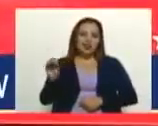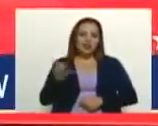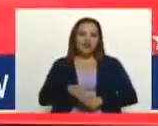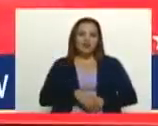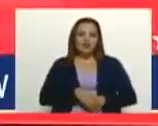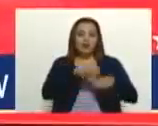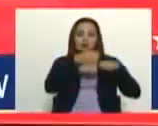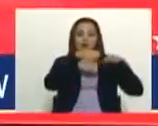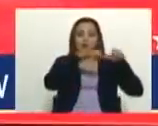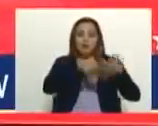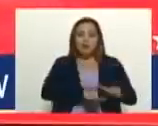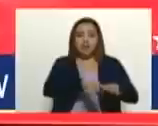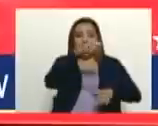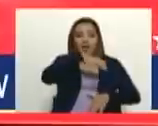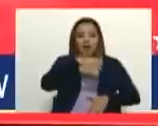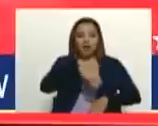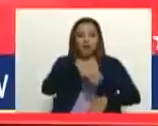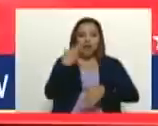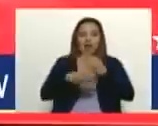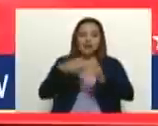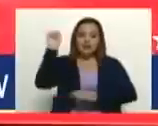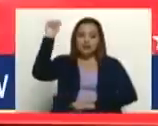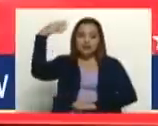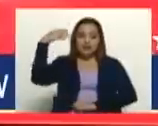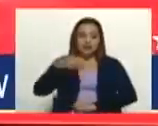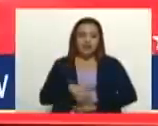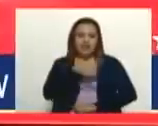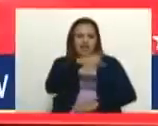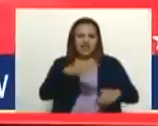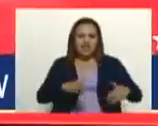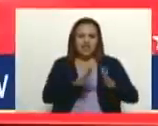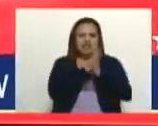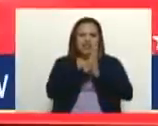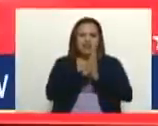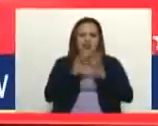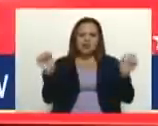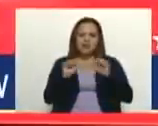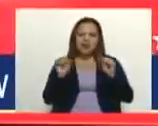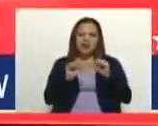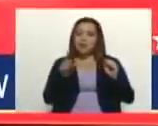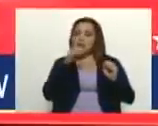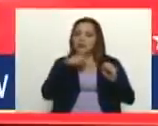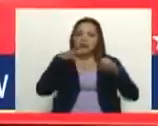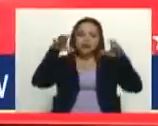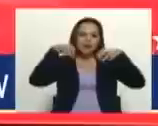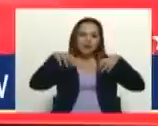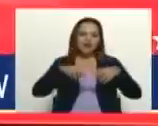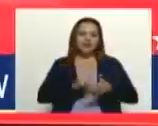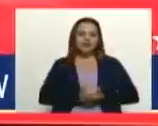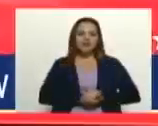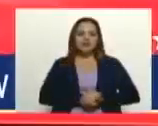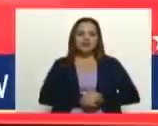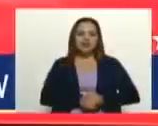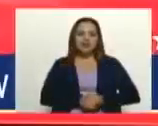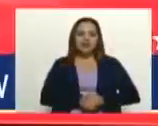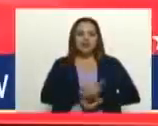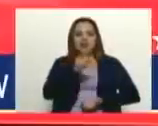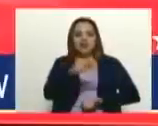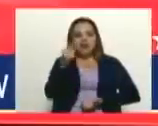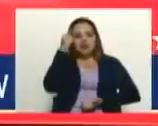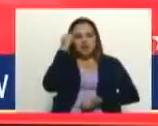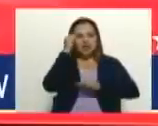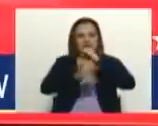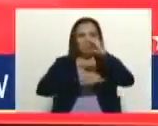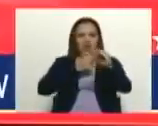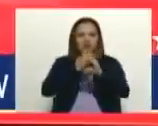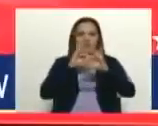San Isidro Labrador. Ese es el santo de allá de Jason en Mérida, para que no llueva. Día Internacional de la